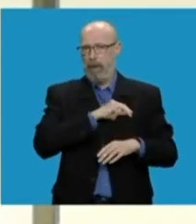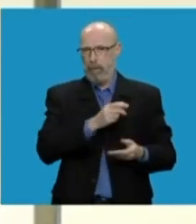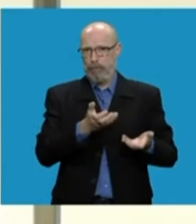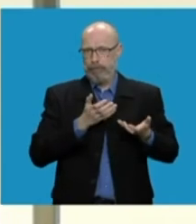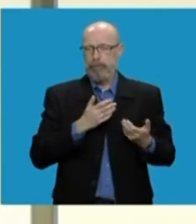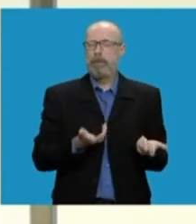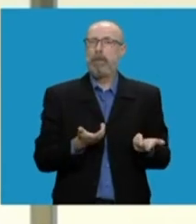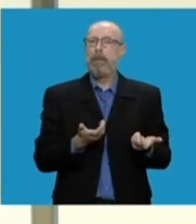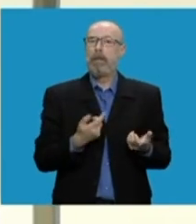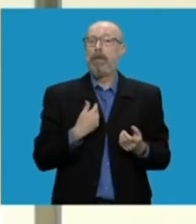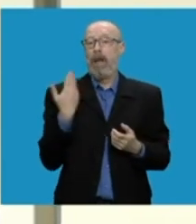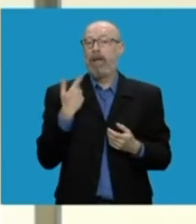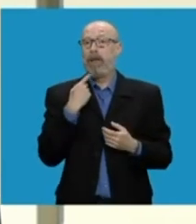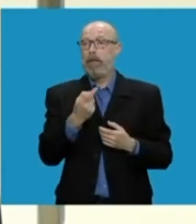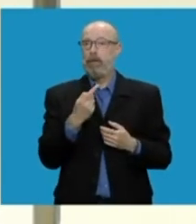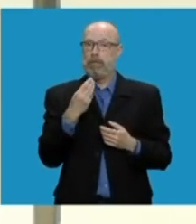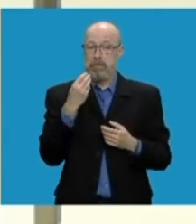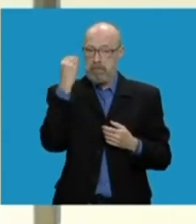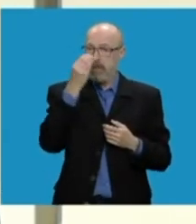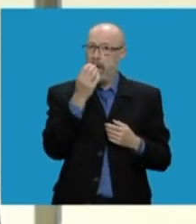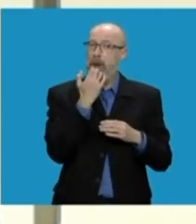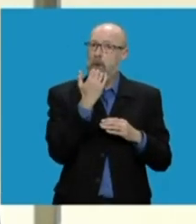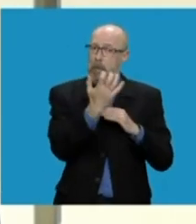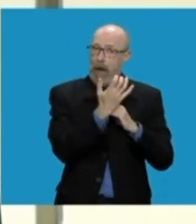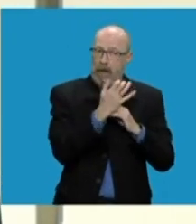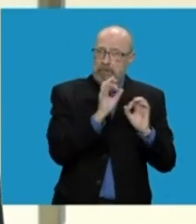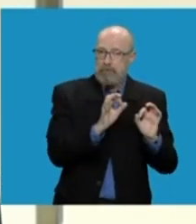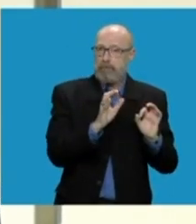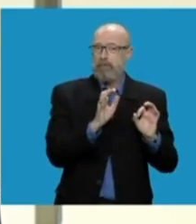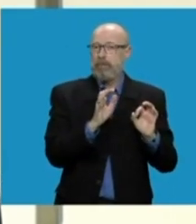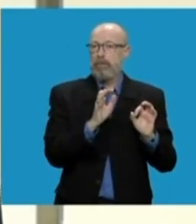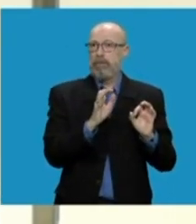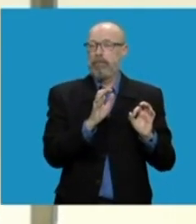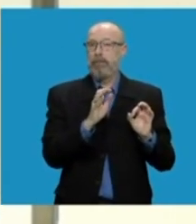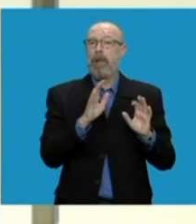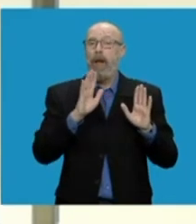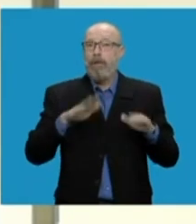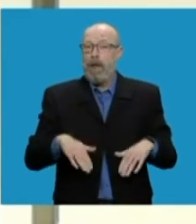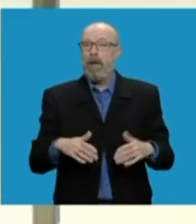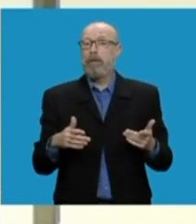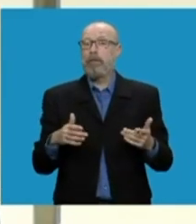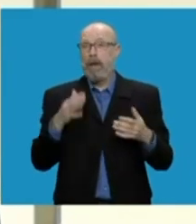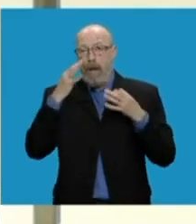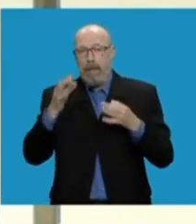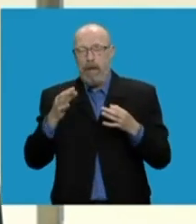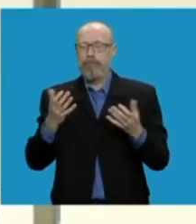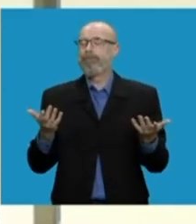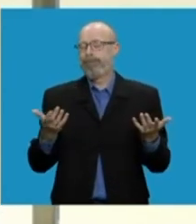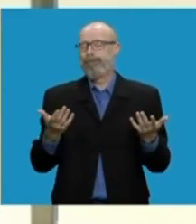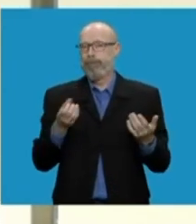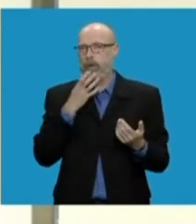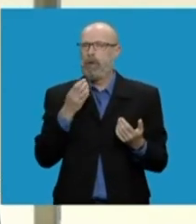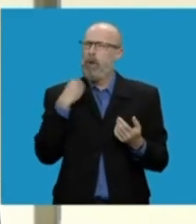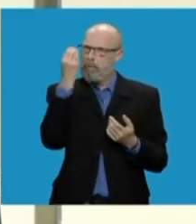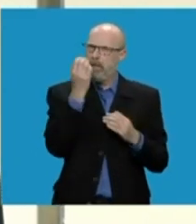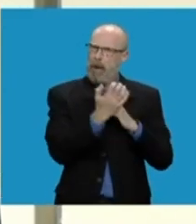que, como os he dicho antes, pensaba que era una broma que me gastaba Antonio y que, por fortuna, ha sido realidad. Y pensé que era una broma